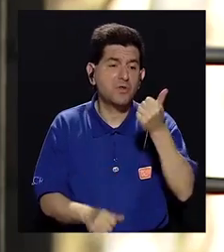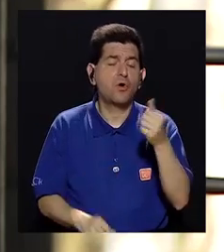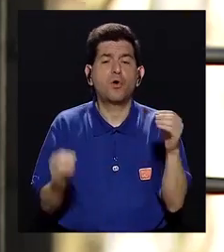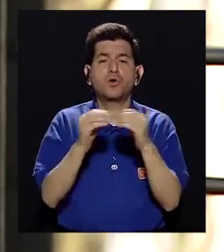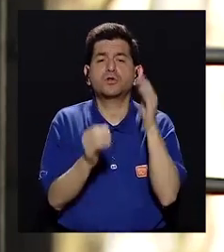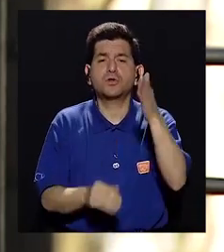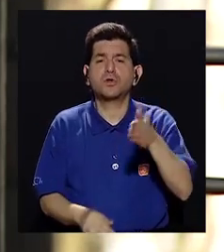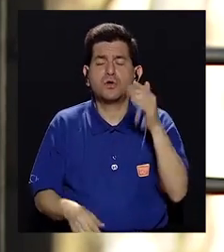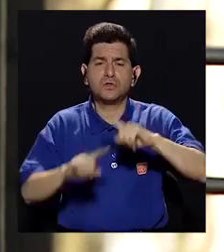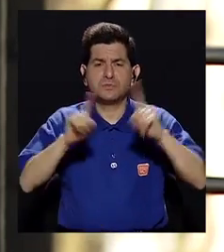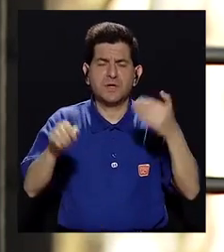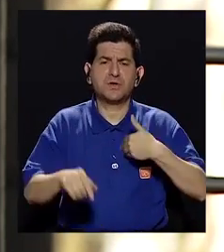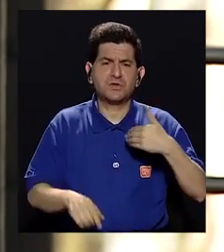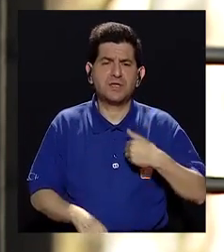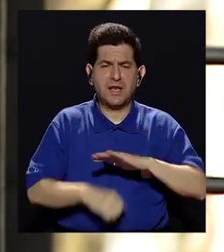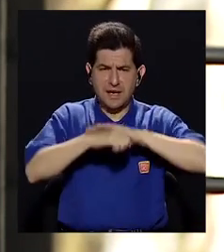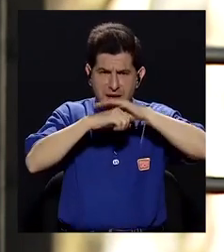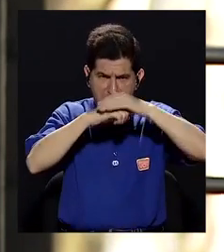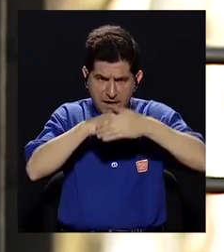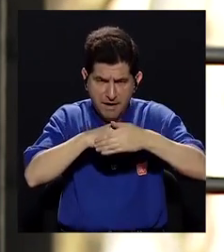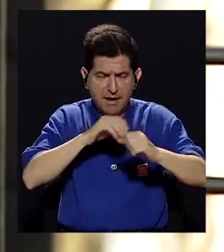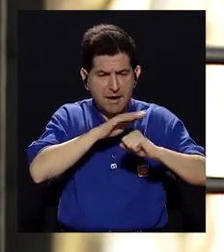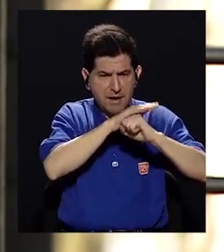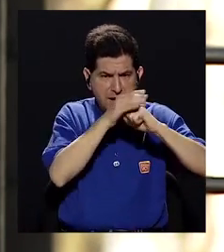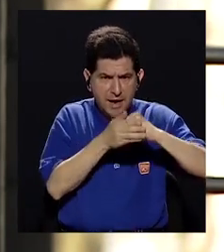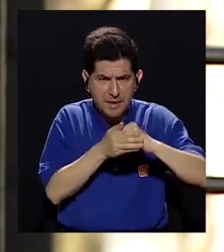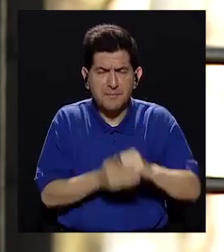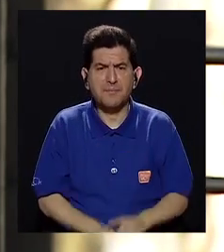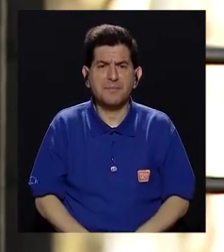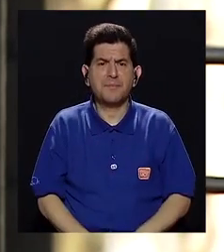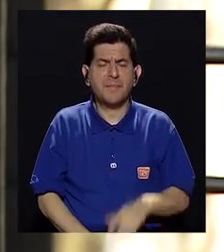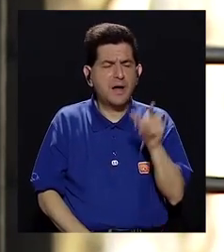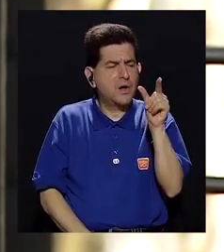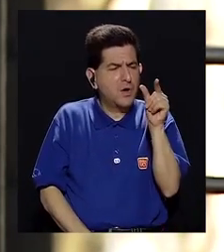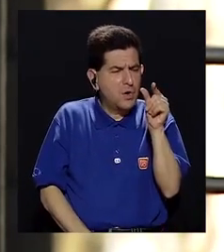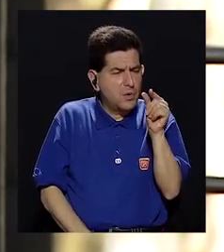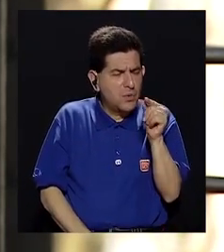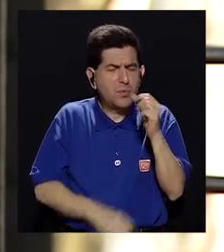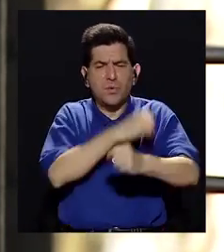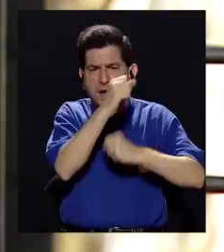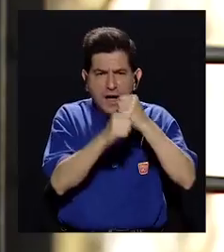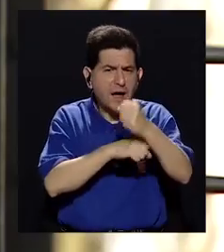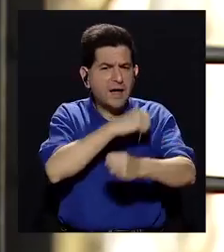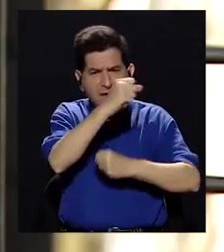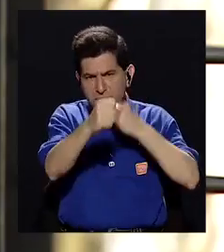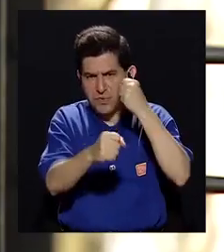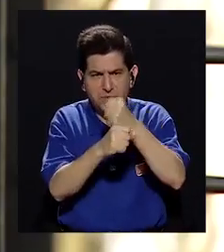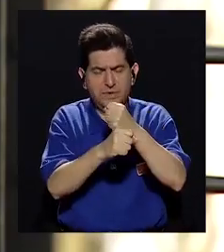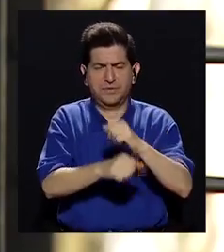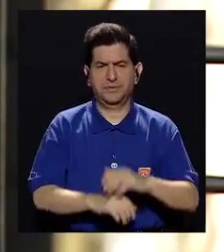otros más lentos, pero tenemos una capa que vamos a ir disminuyendo a pasar de los años. Se va